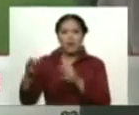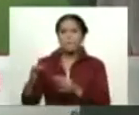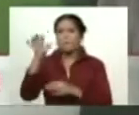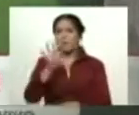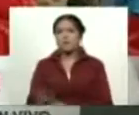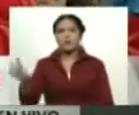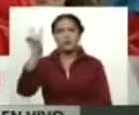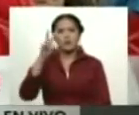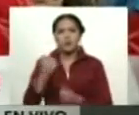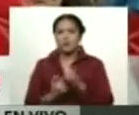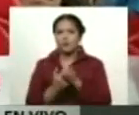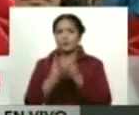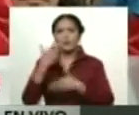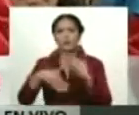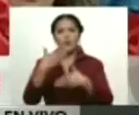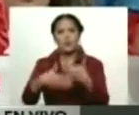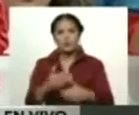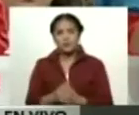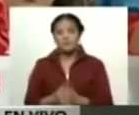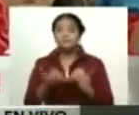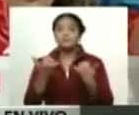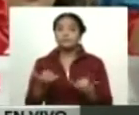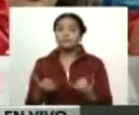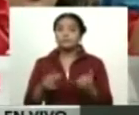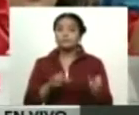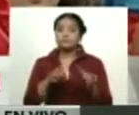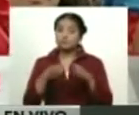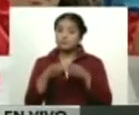en su estabilidad. Le correspondió